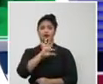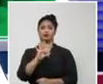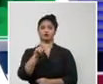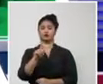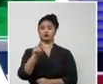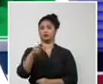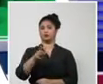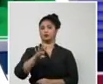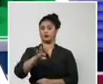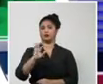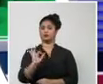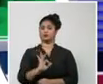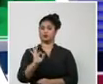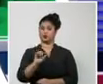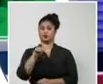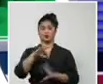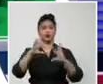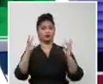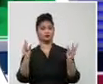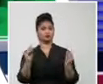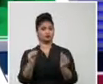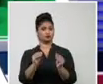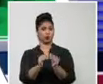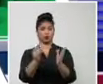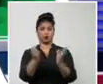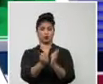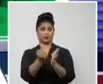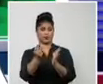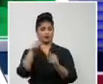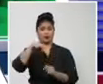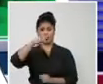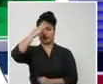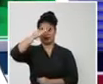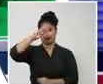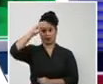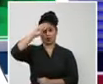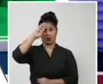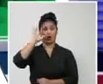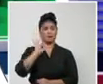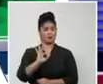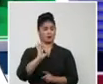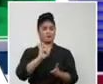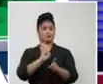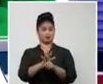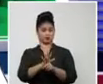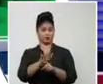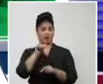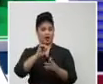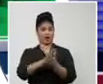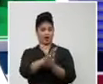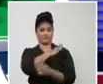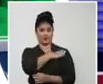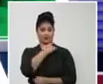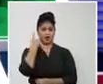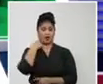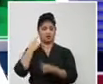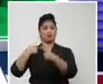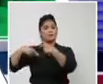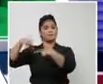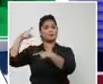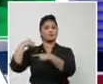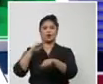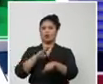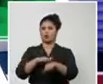81,4% de todos los diagnosticados en nuestro país, pues han sido contacto de un